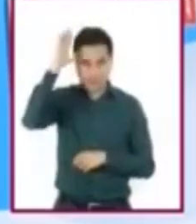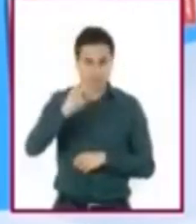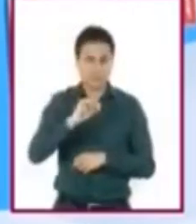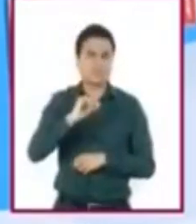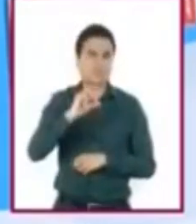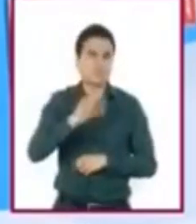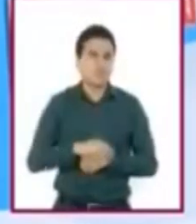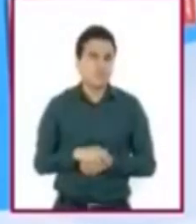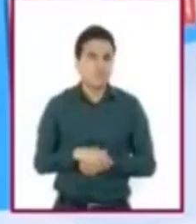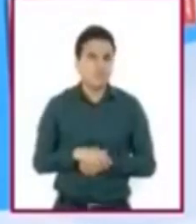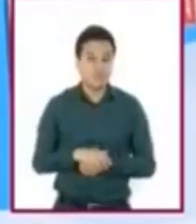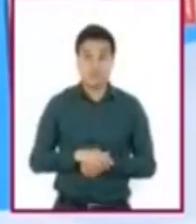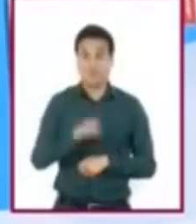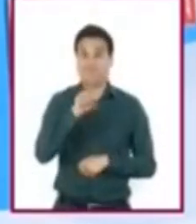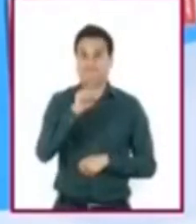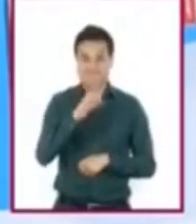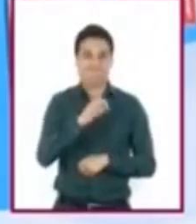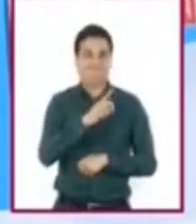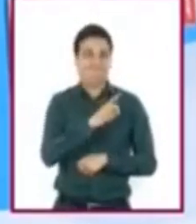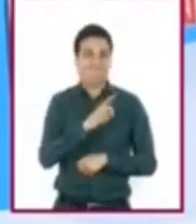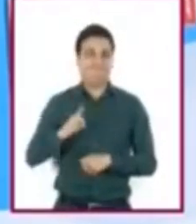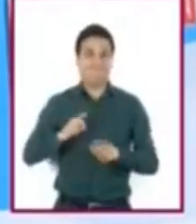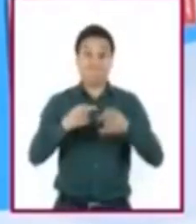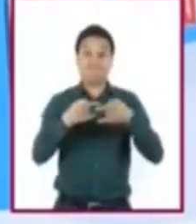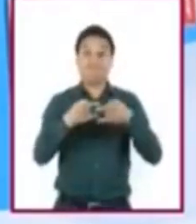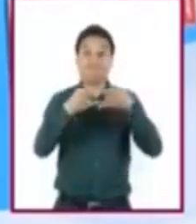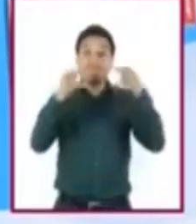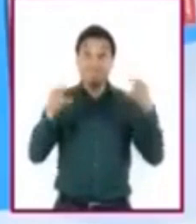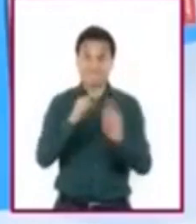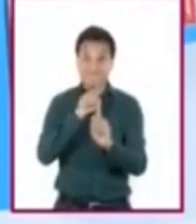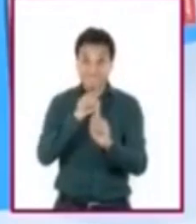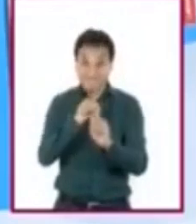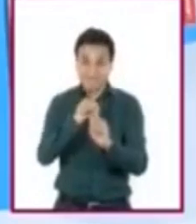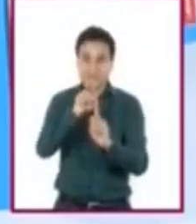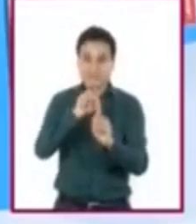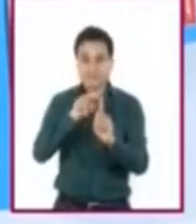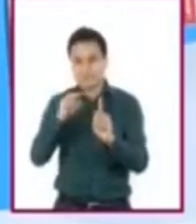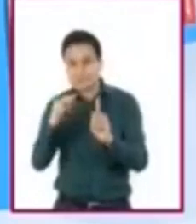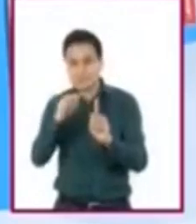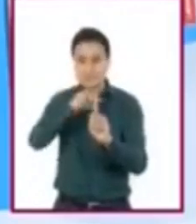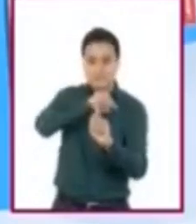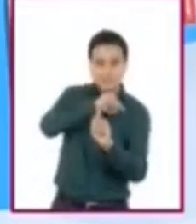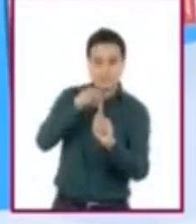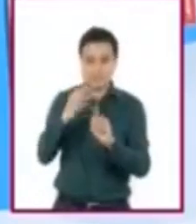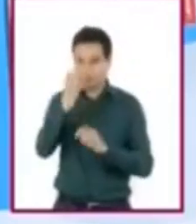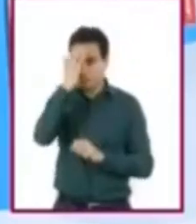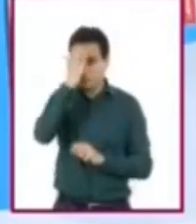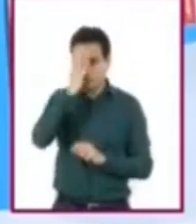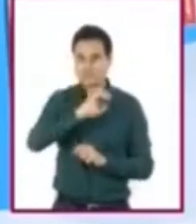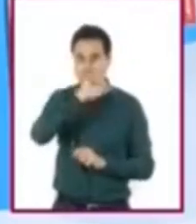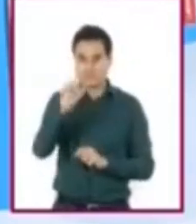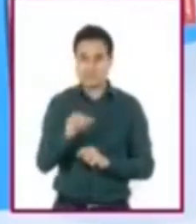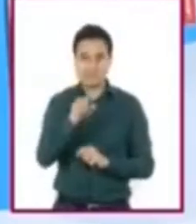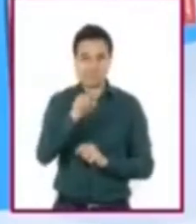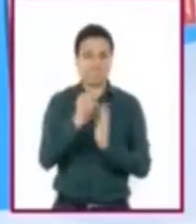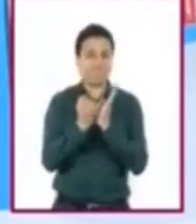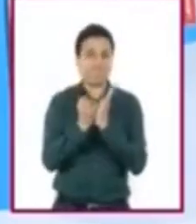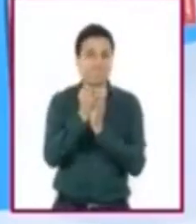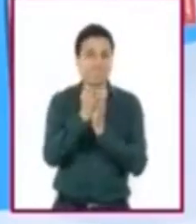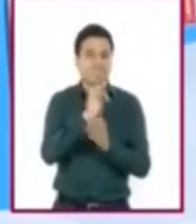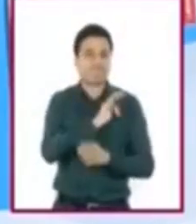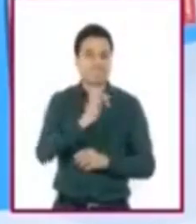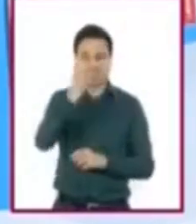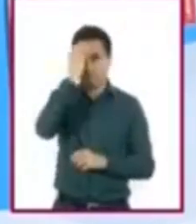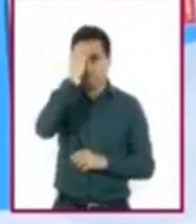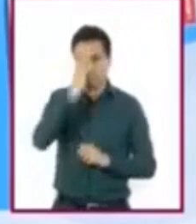conozcan las diversas versiones de la historia y así formarnos un criterio sobre nuestro pasado. Como pueden ver, la historia va más